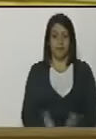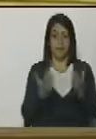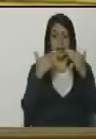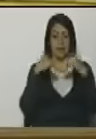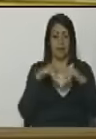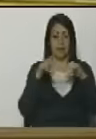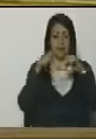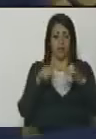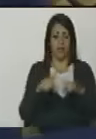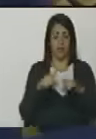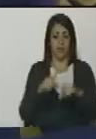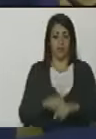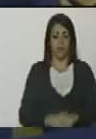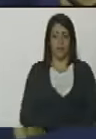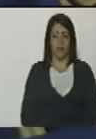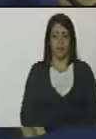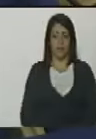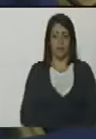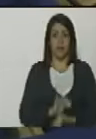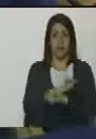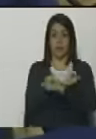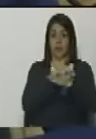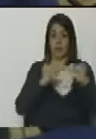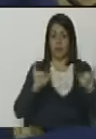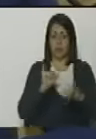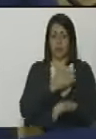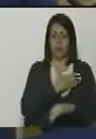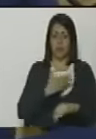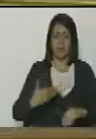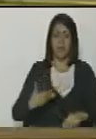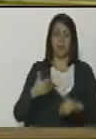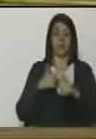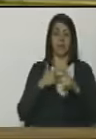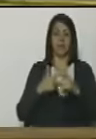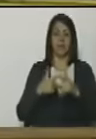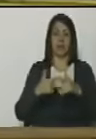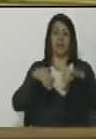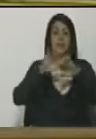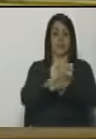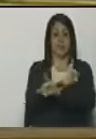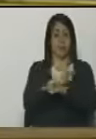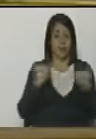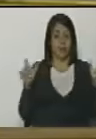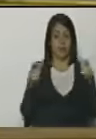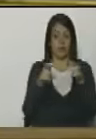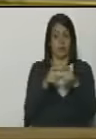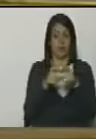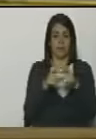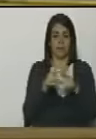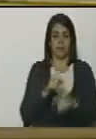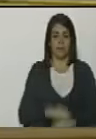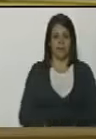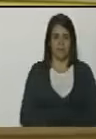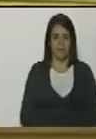Siguiente punto del orden del día, ciudadana secretaria. Es todo, ciudadano presidente. En consecuencia, se levanta la sesión, diputados.